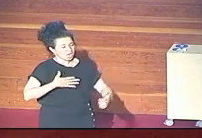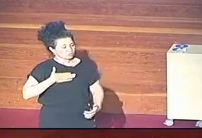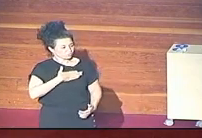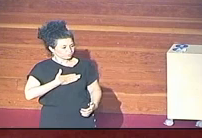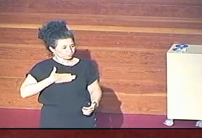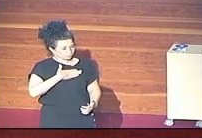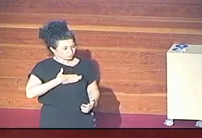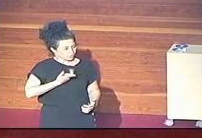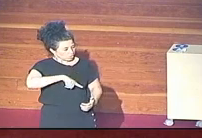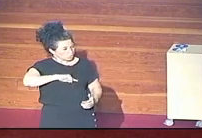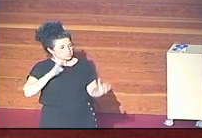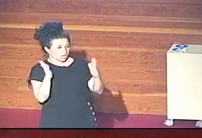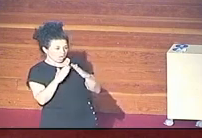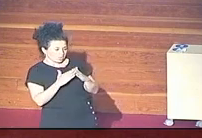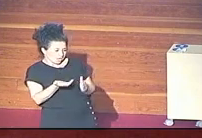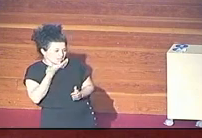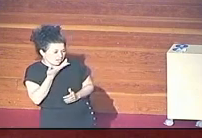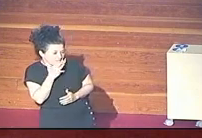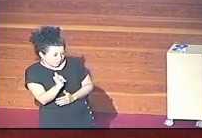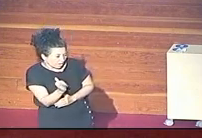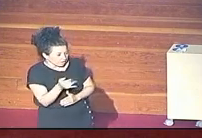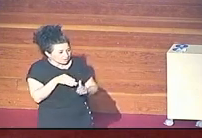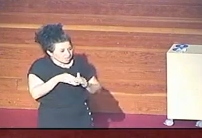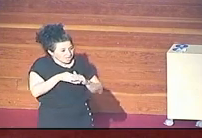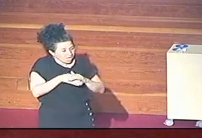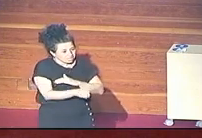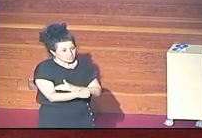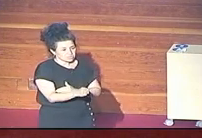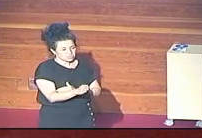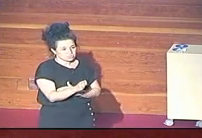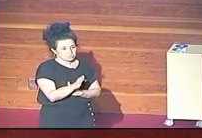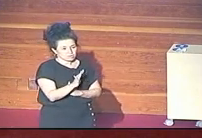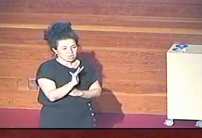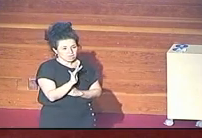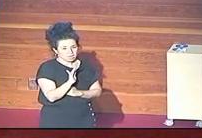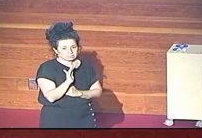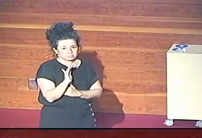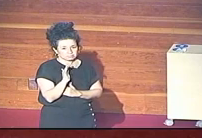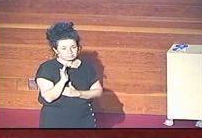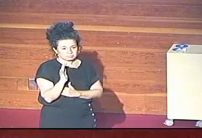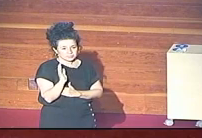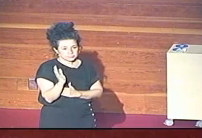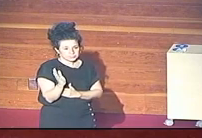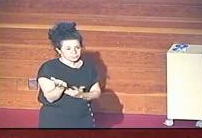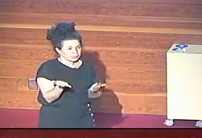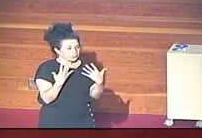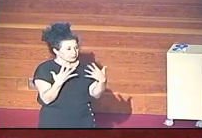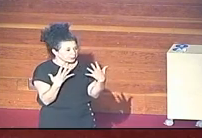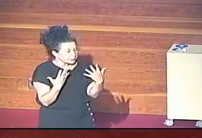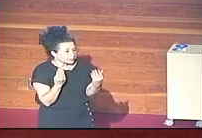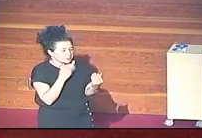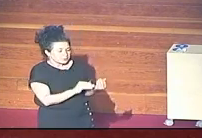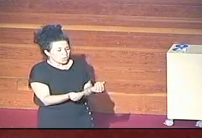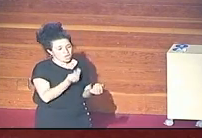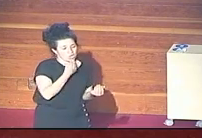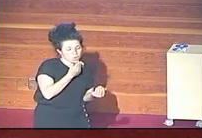en nuestra casa tenemos calefacción tenemos acceso a a un aire acondicionado a unos recursos alimentarios